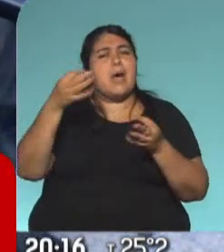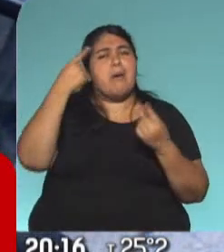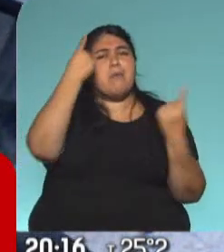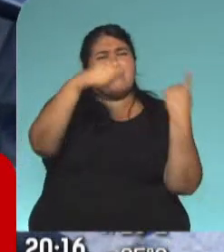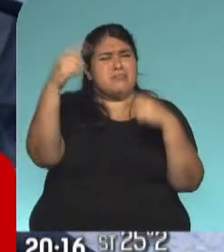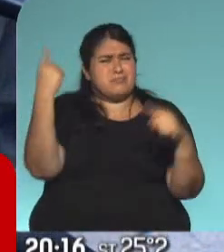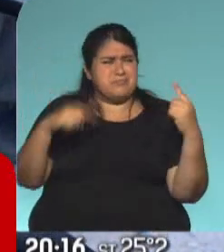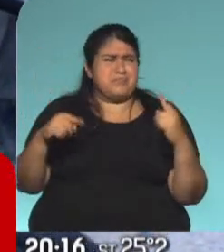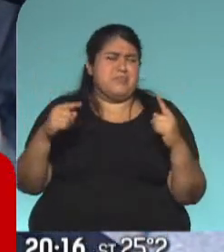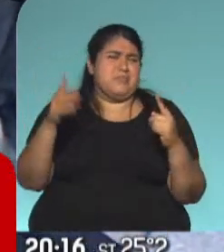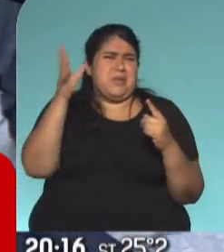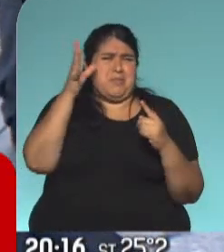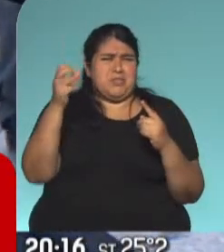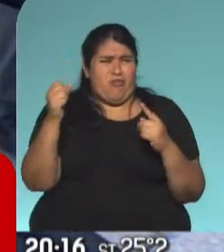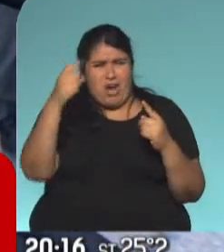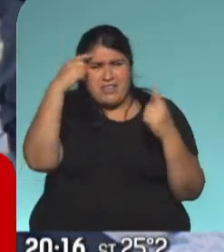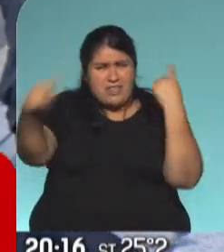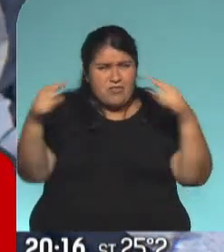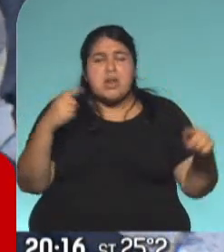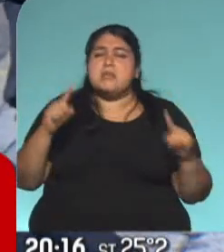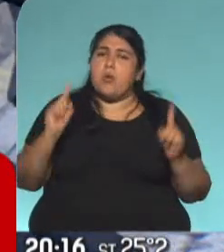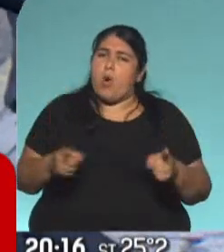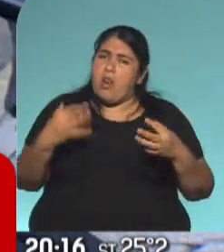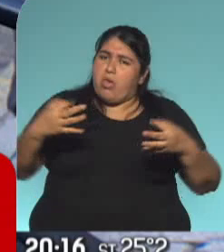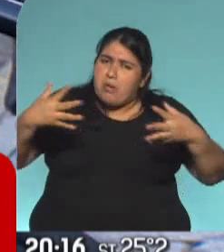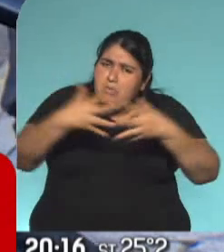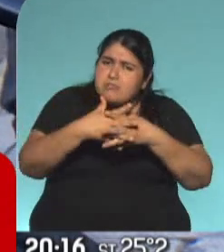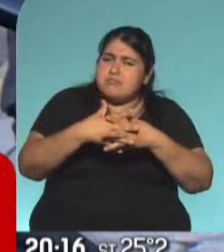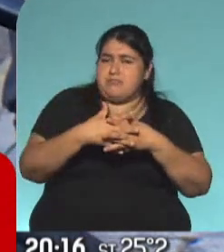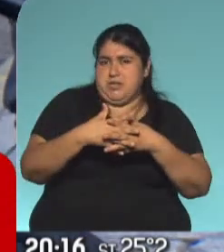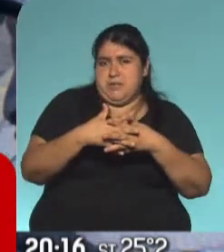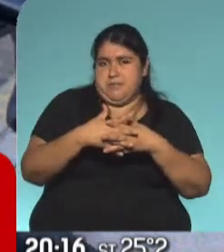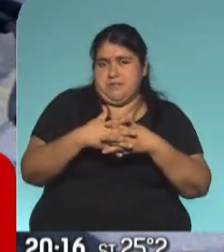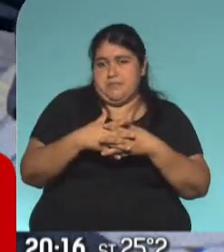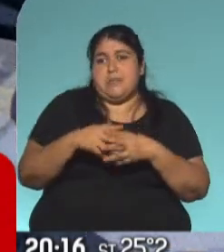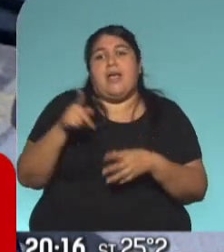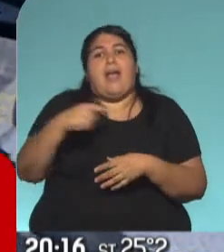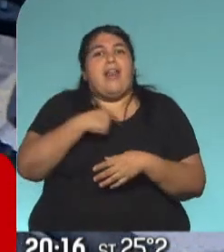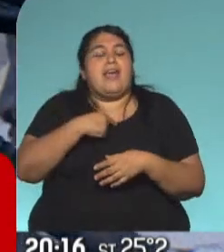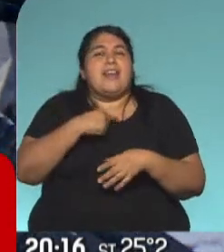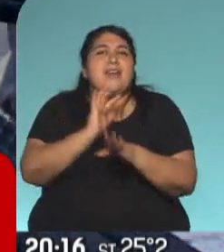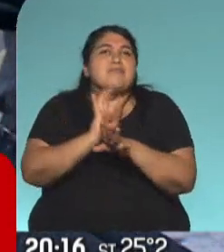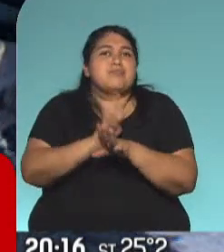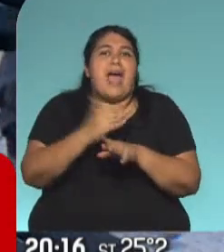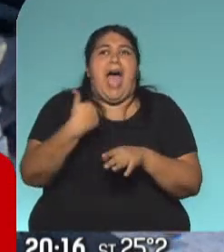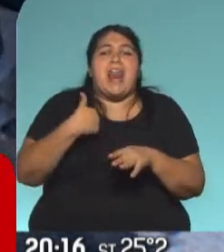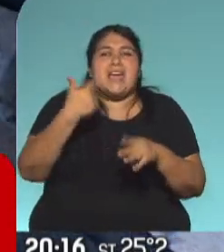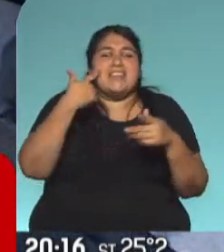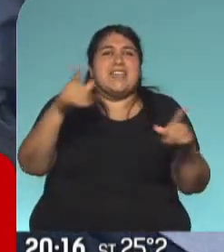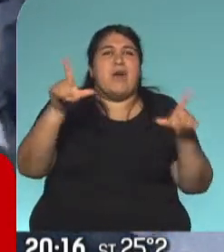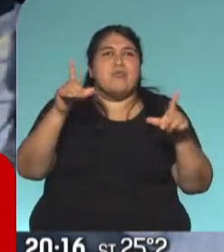sean muy grandes las diferencias. Y destaco que quiso que la Argentina fuera relevante en el mundo. Así